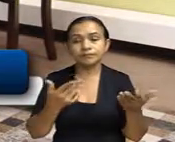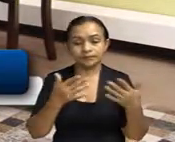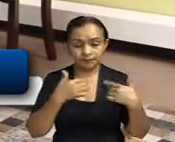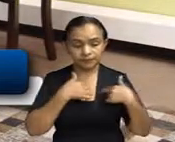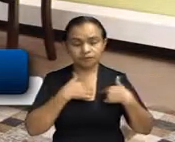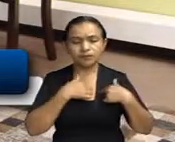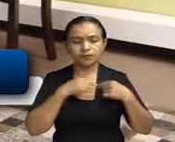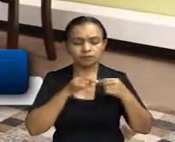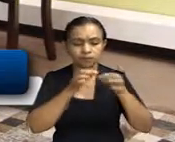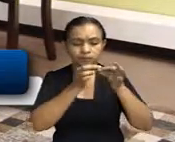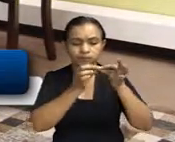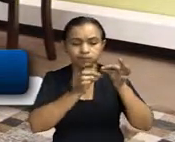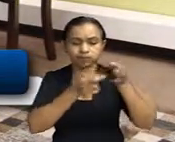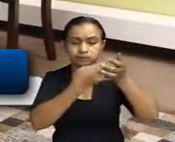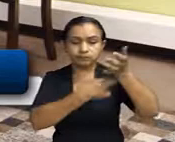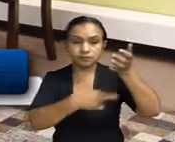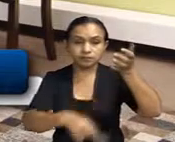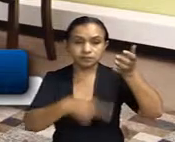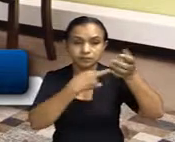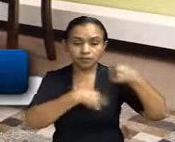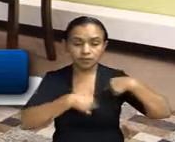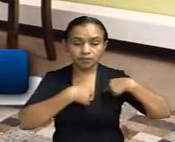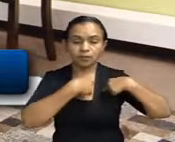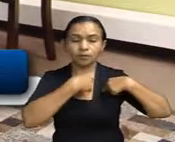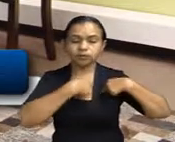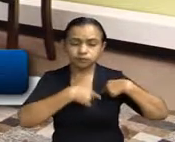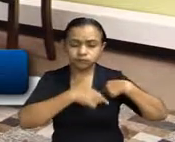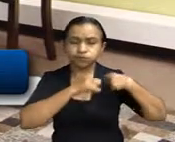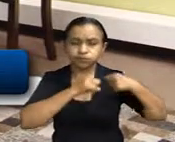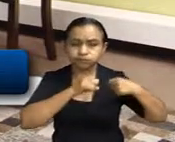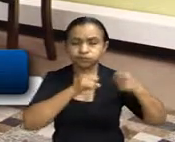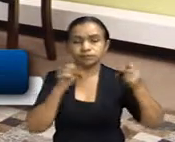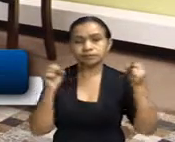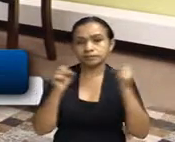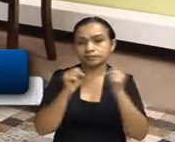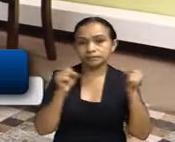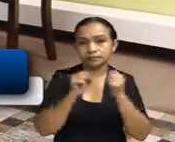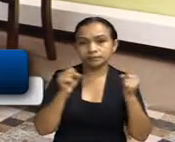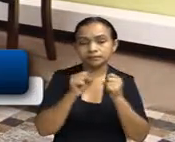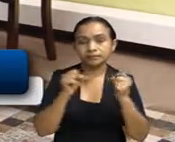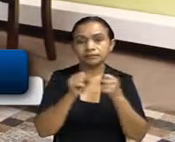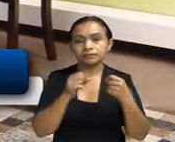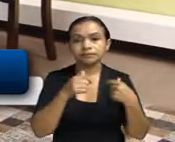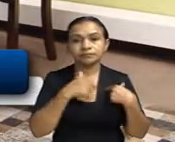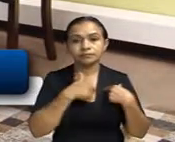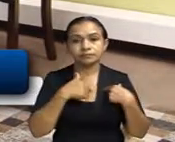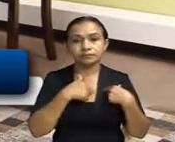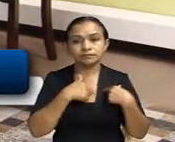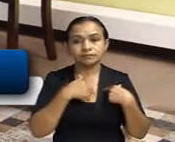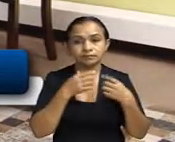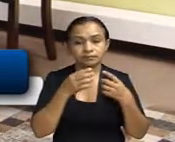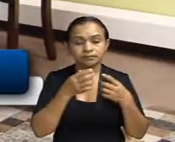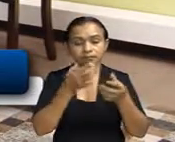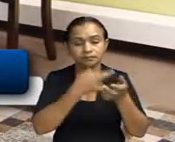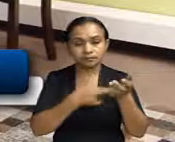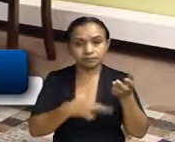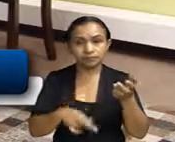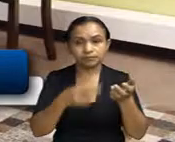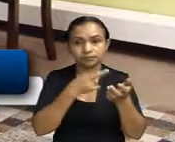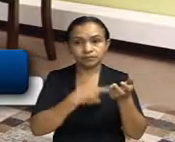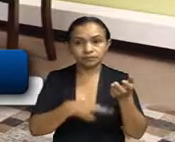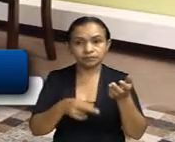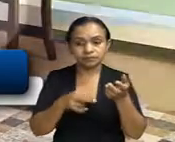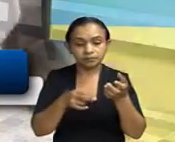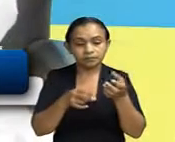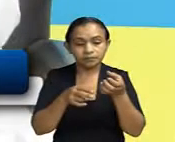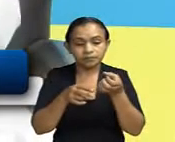en las arterias. Entonces, puede ser igual con el ejercicio, con el frío. La arteria es donde circula la sangre, se